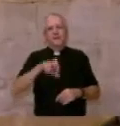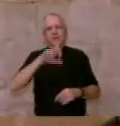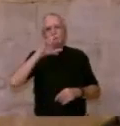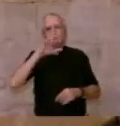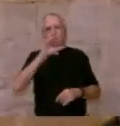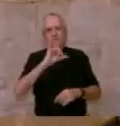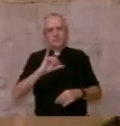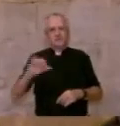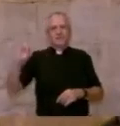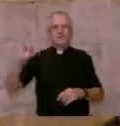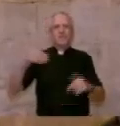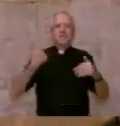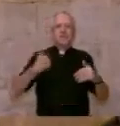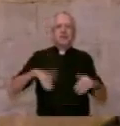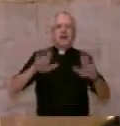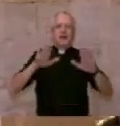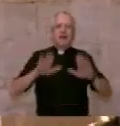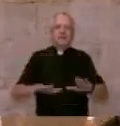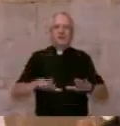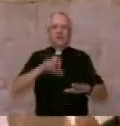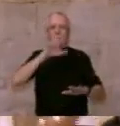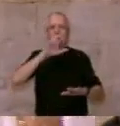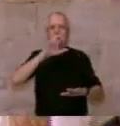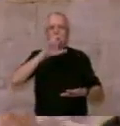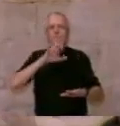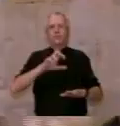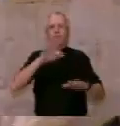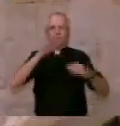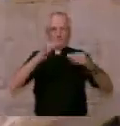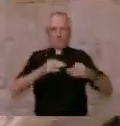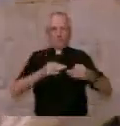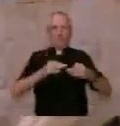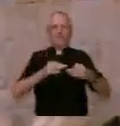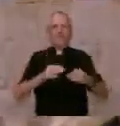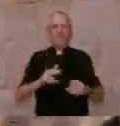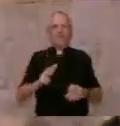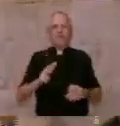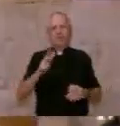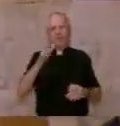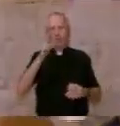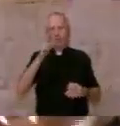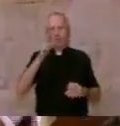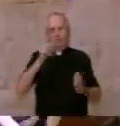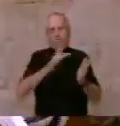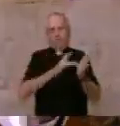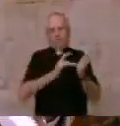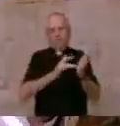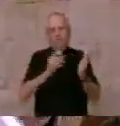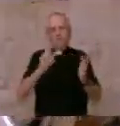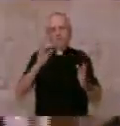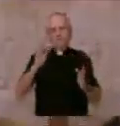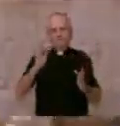Será en este momento en que Monseñor Sergi Gordó ya es el obispo de Tortosa.